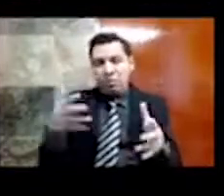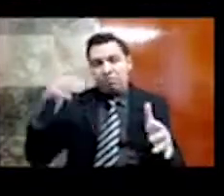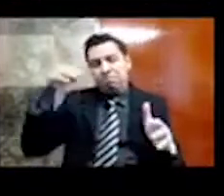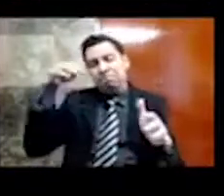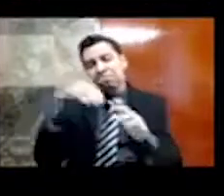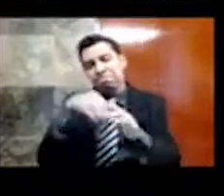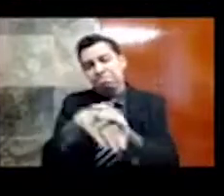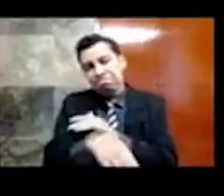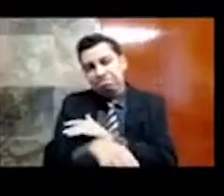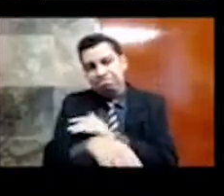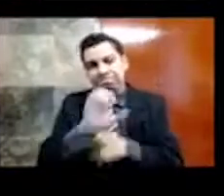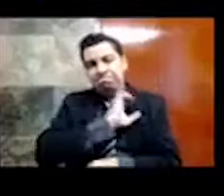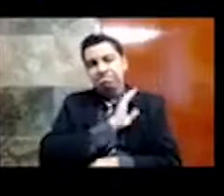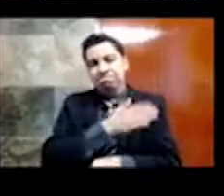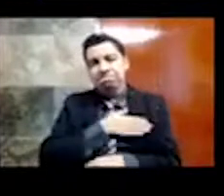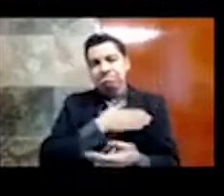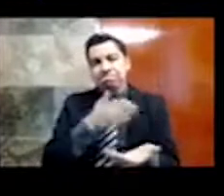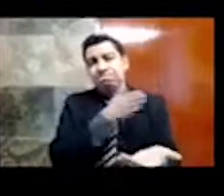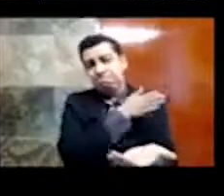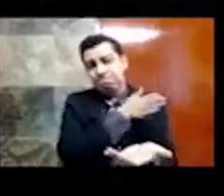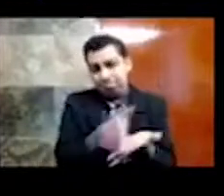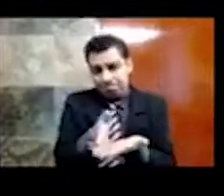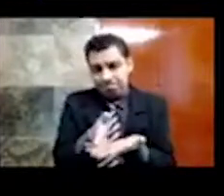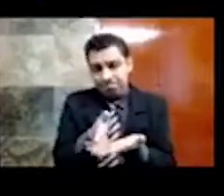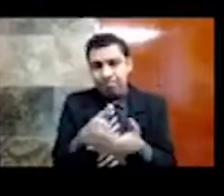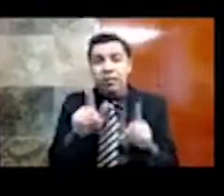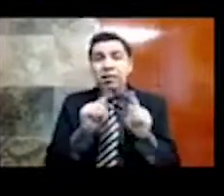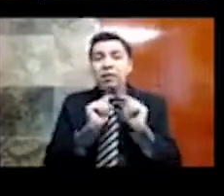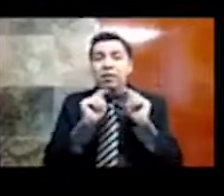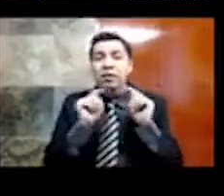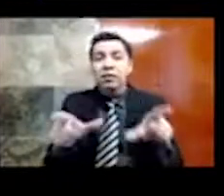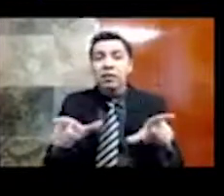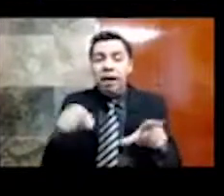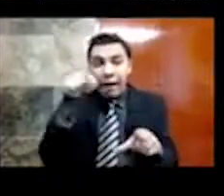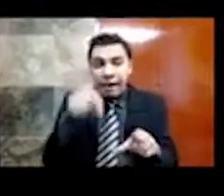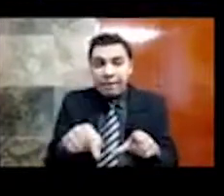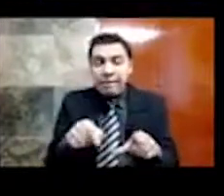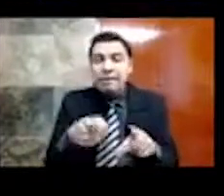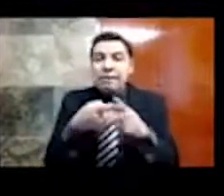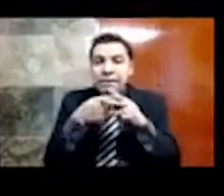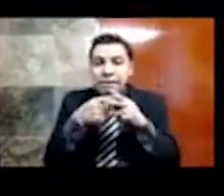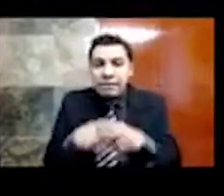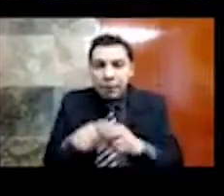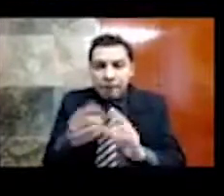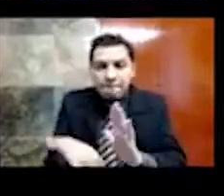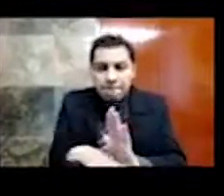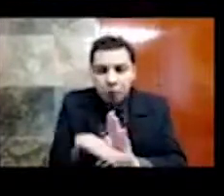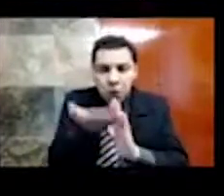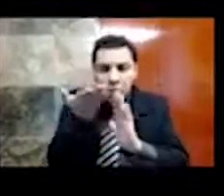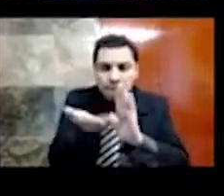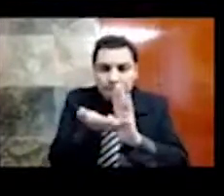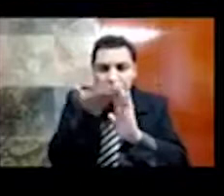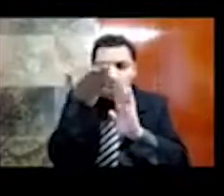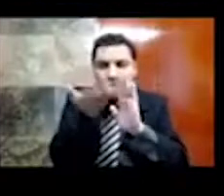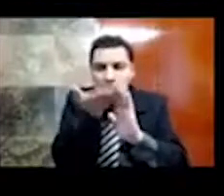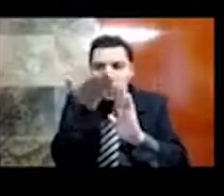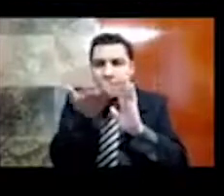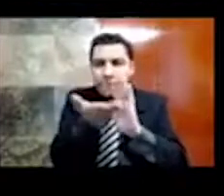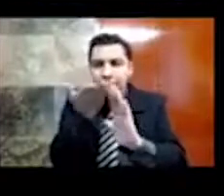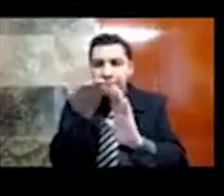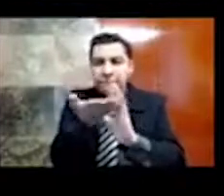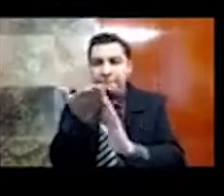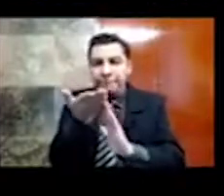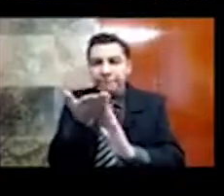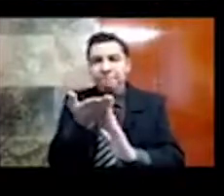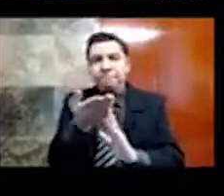de la conquista, es que crean en Tlaxcala el lienzo de Tlaxcala, ¿verdad? Lo escriben inmediatamente después de la